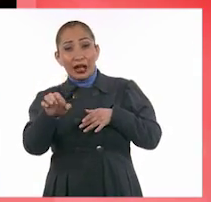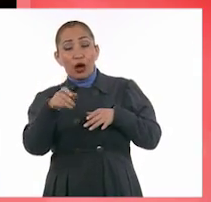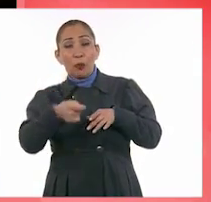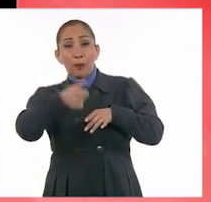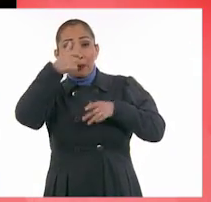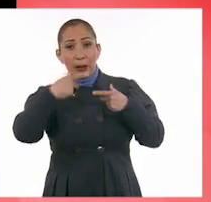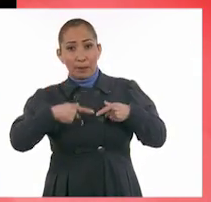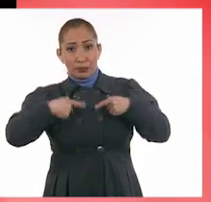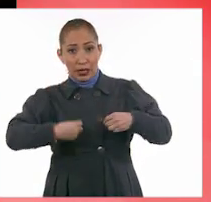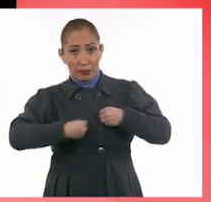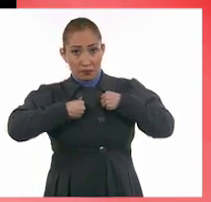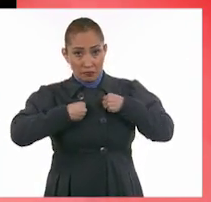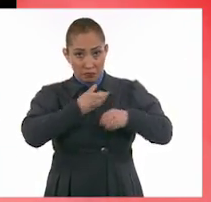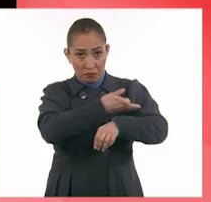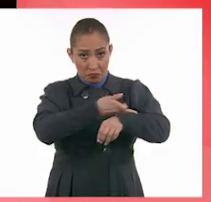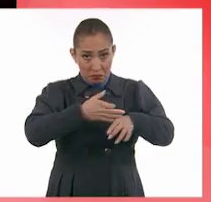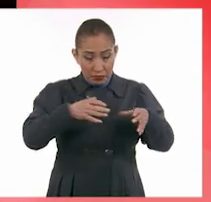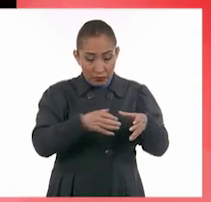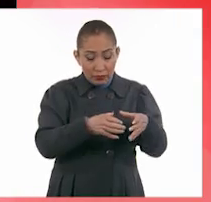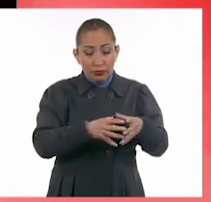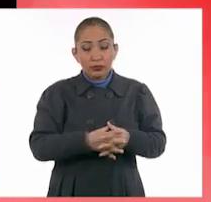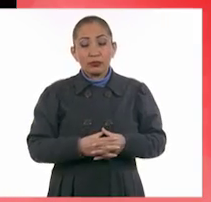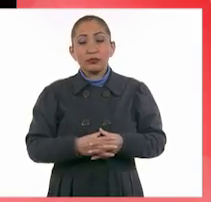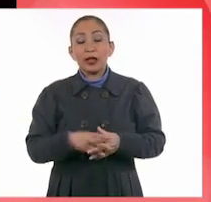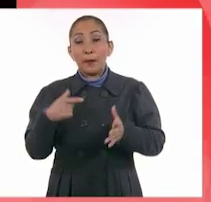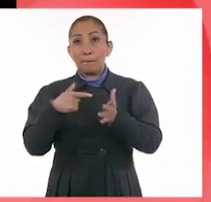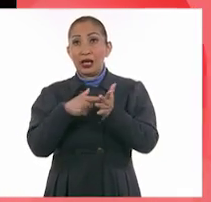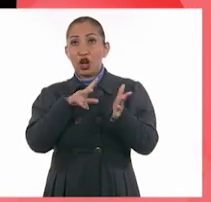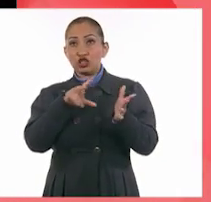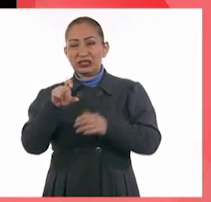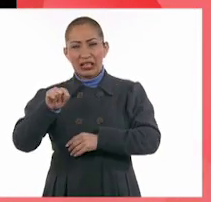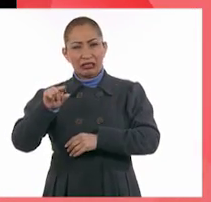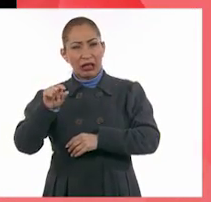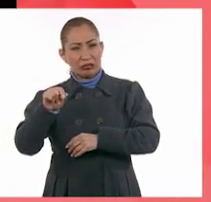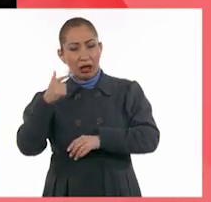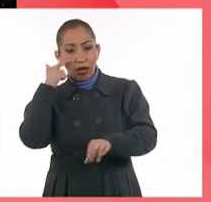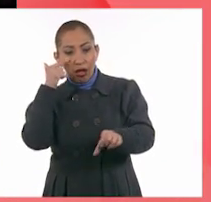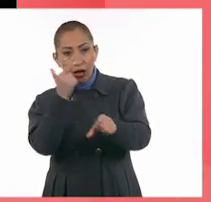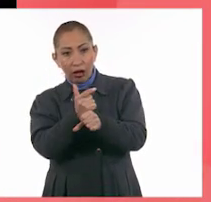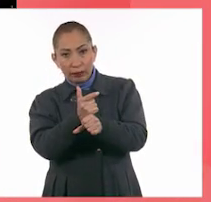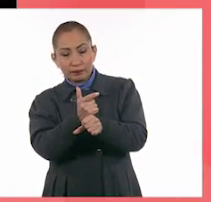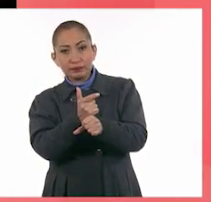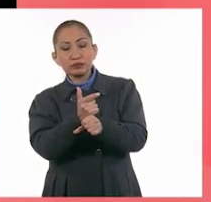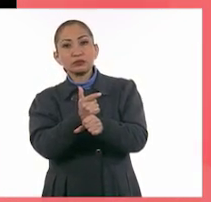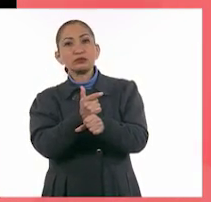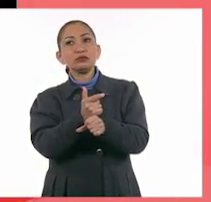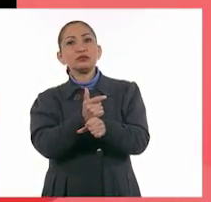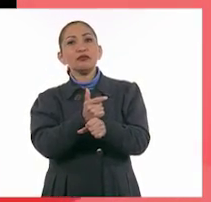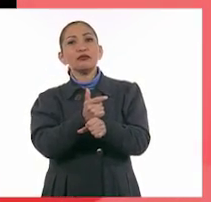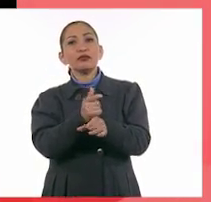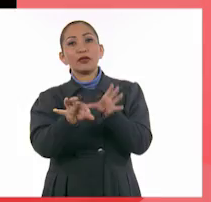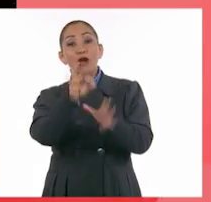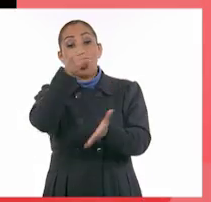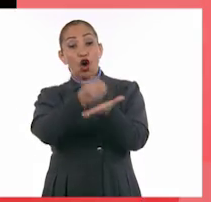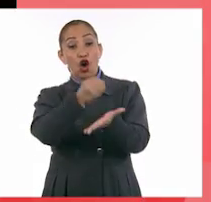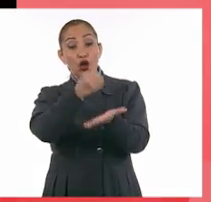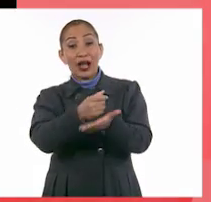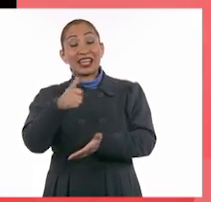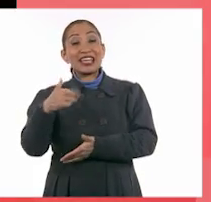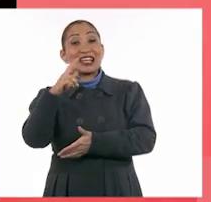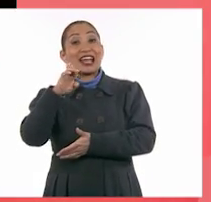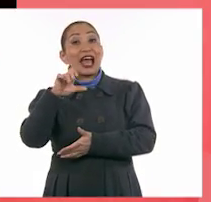primeros habitantes, primera familia. En 1870 se descubre oro en Real del